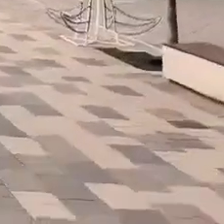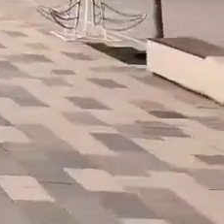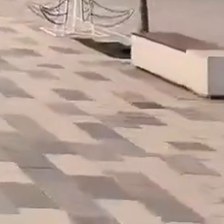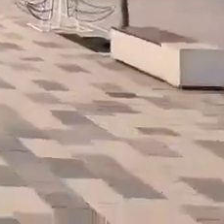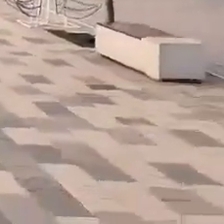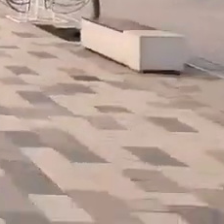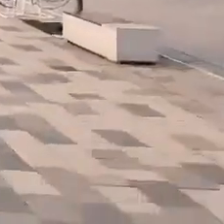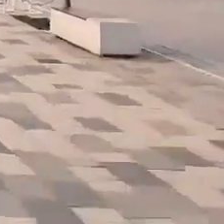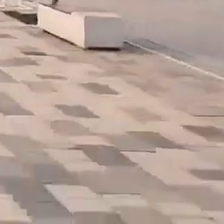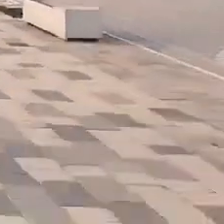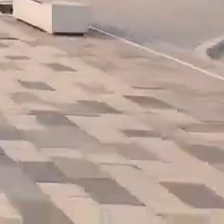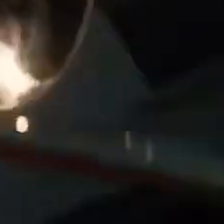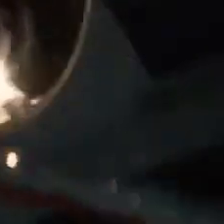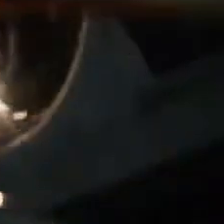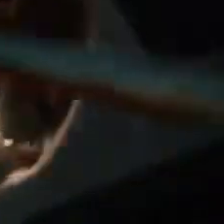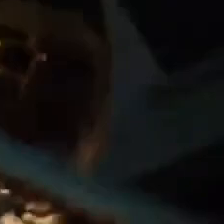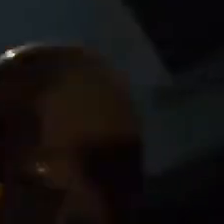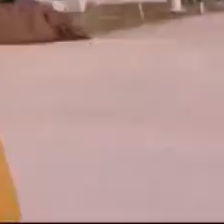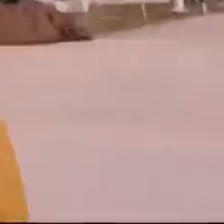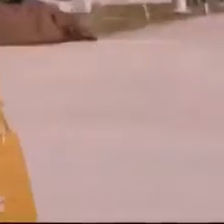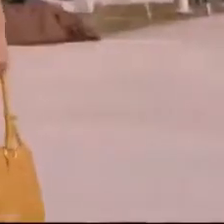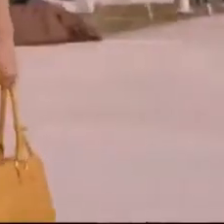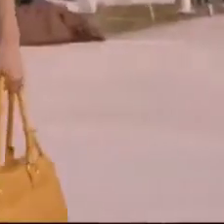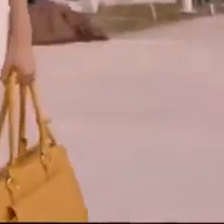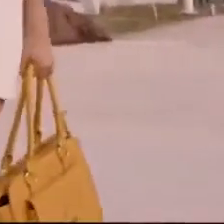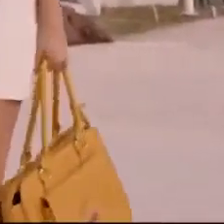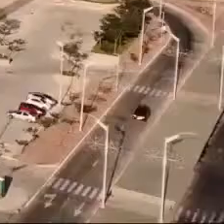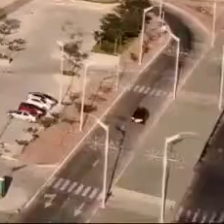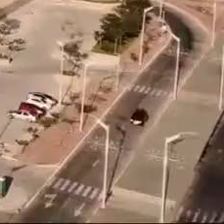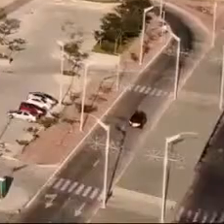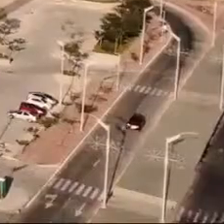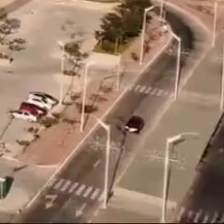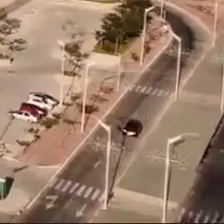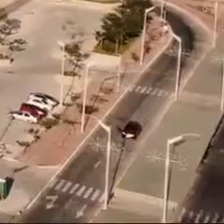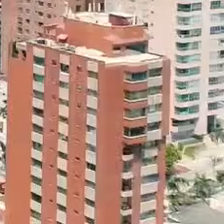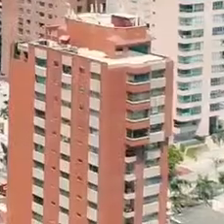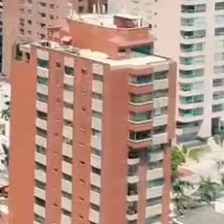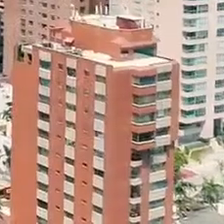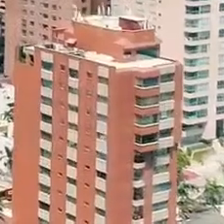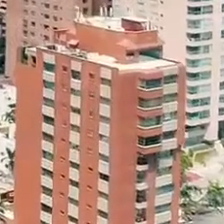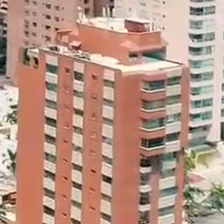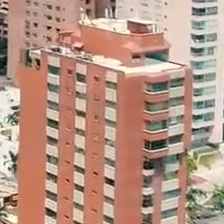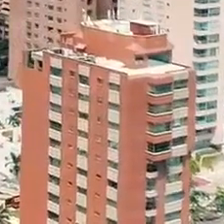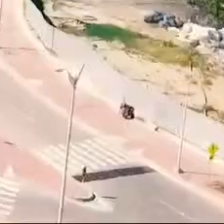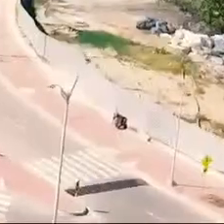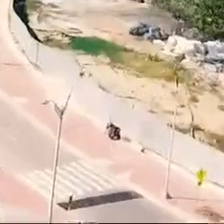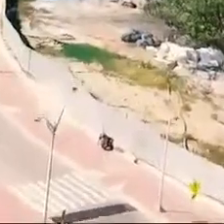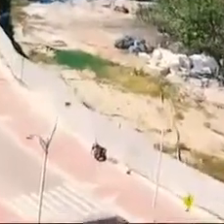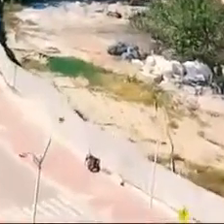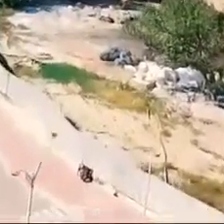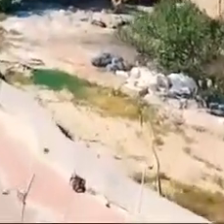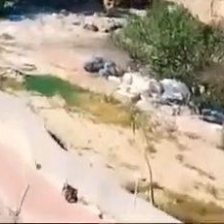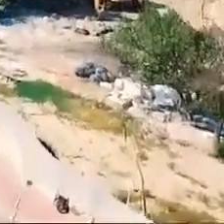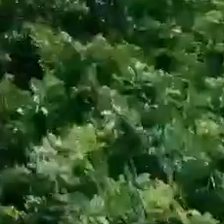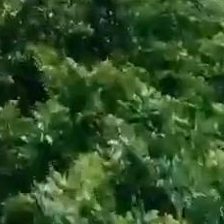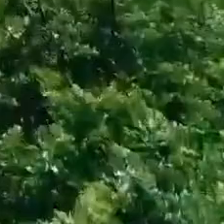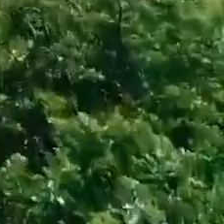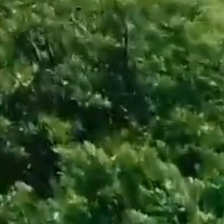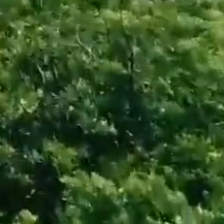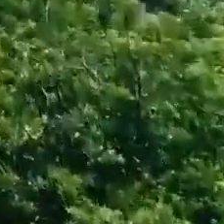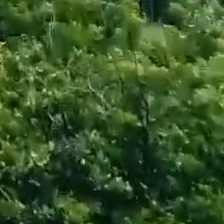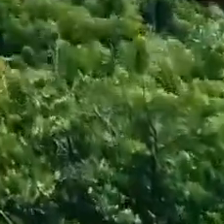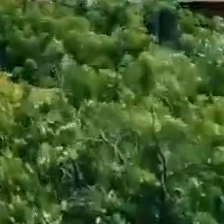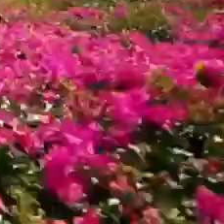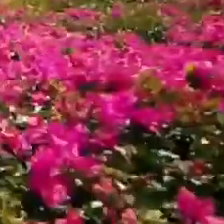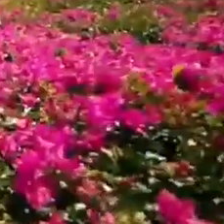con estos proyectos, nada detendrá a la Barranquilla imparable. La carrera hacia estos nuevos sueños ya